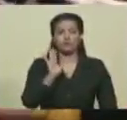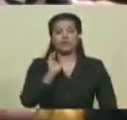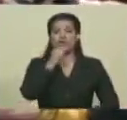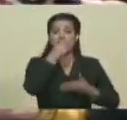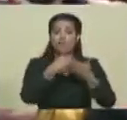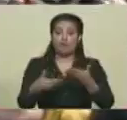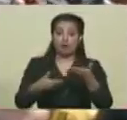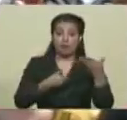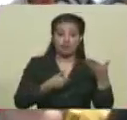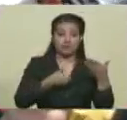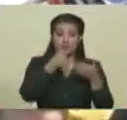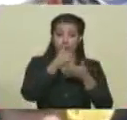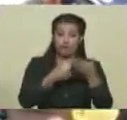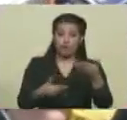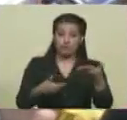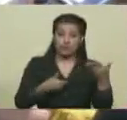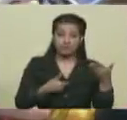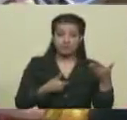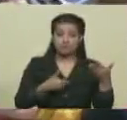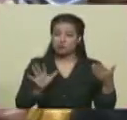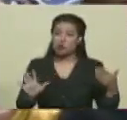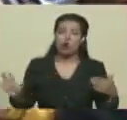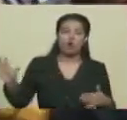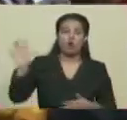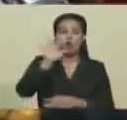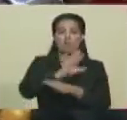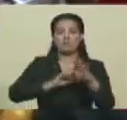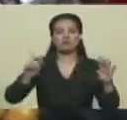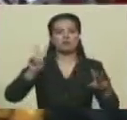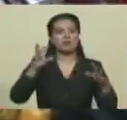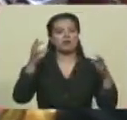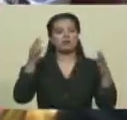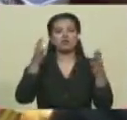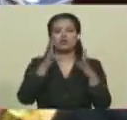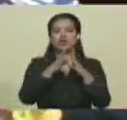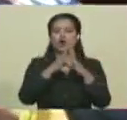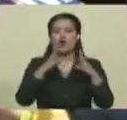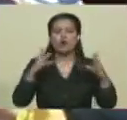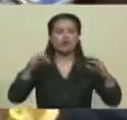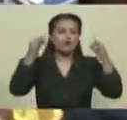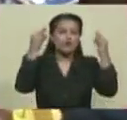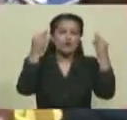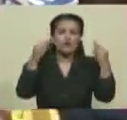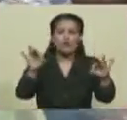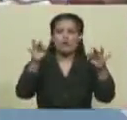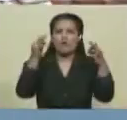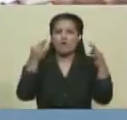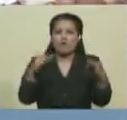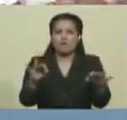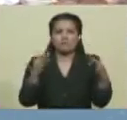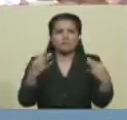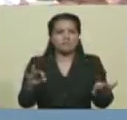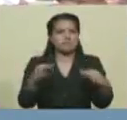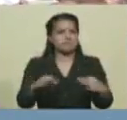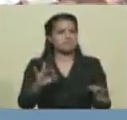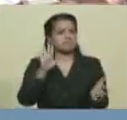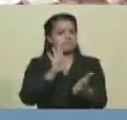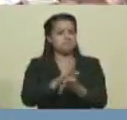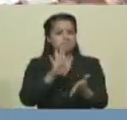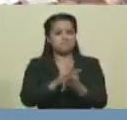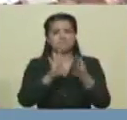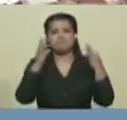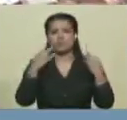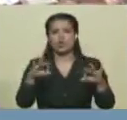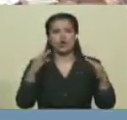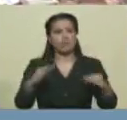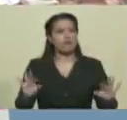tenemos de todo el territorio nacional es de completa y absoluta normalidad. Completa y absoluta normalidad,